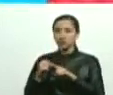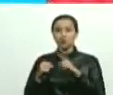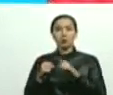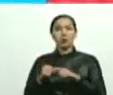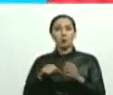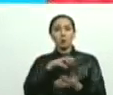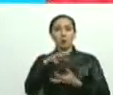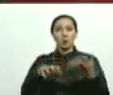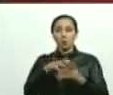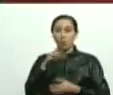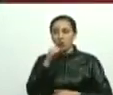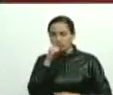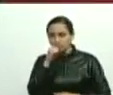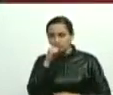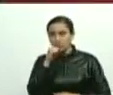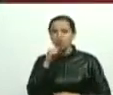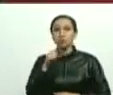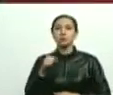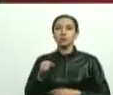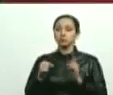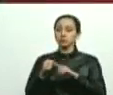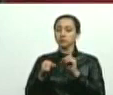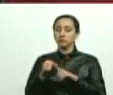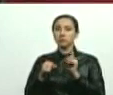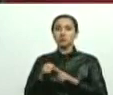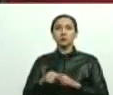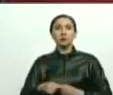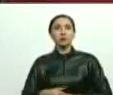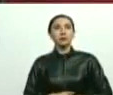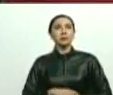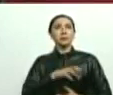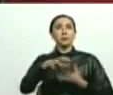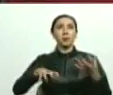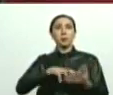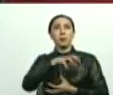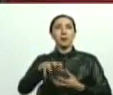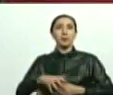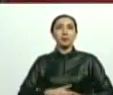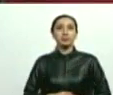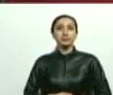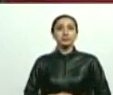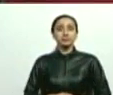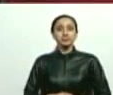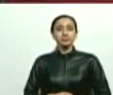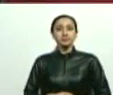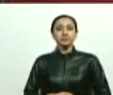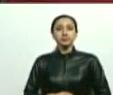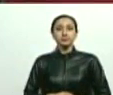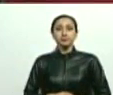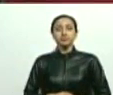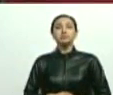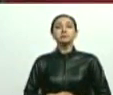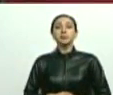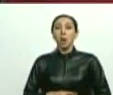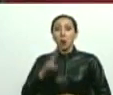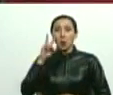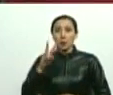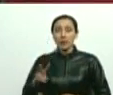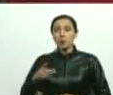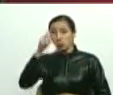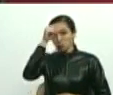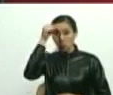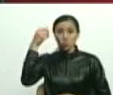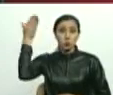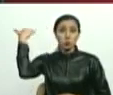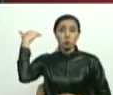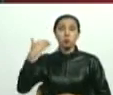Aló, aló, aló, en estos días estábamos en el programa, Diosdado. Ustedes no lo vieron el domingo. Tuvo